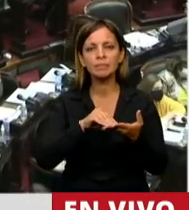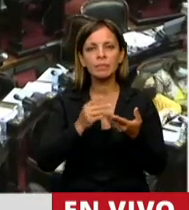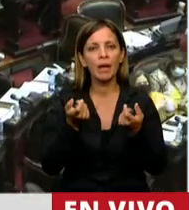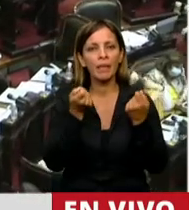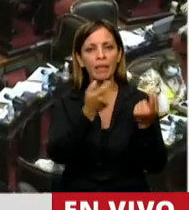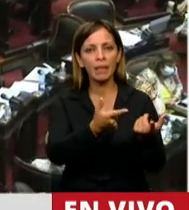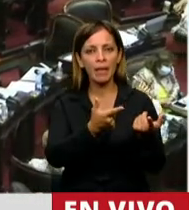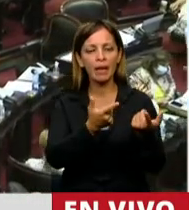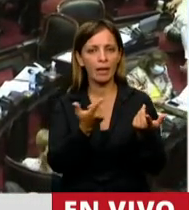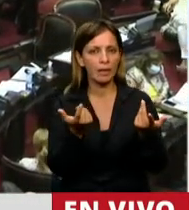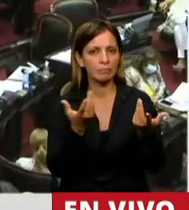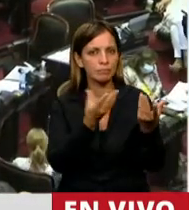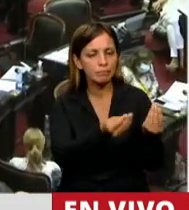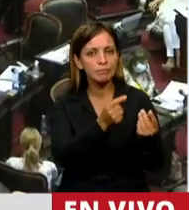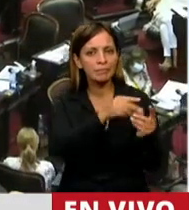herramientas a esas familias